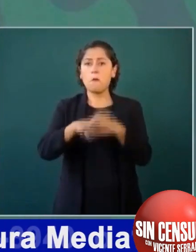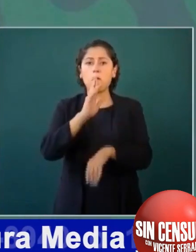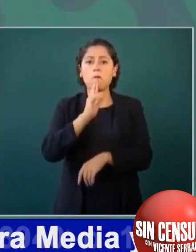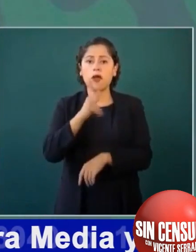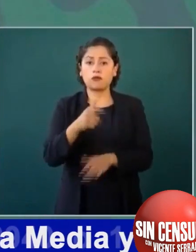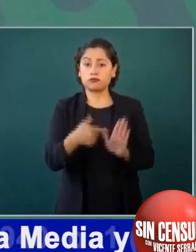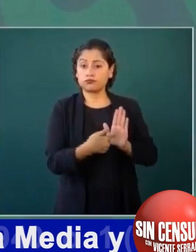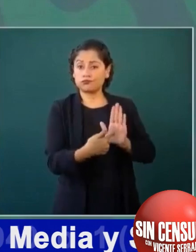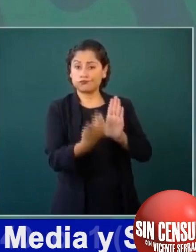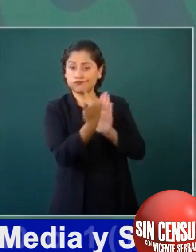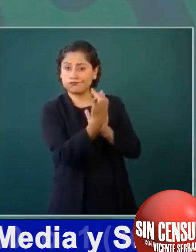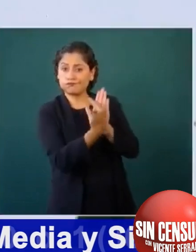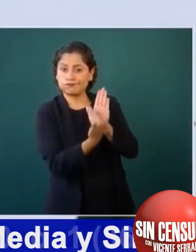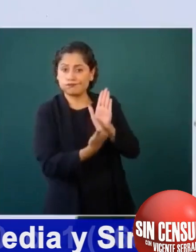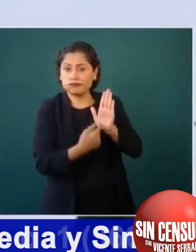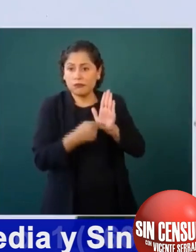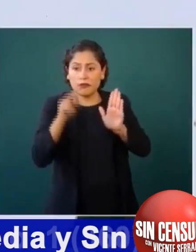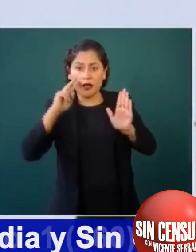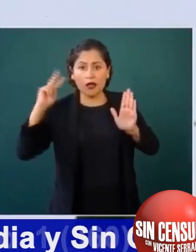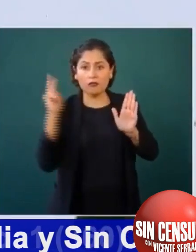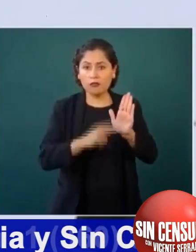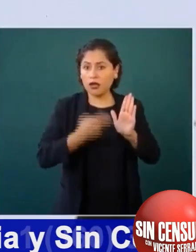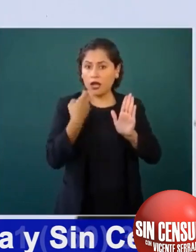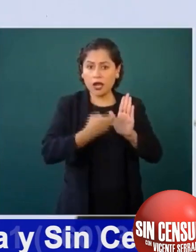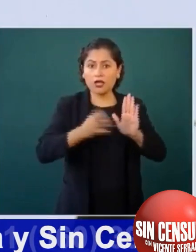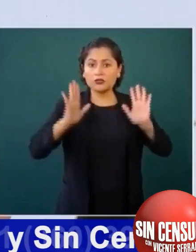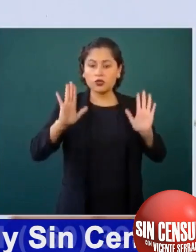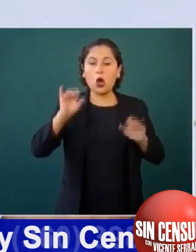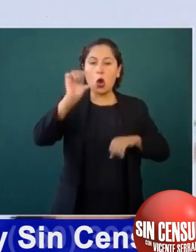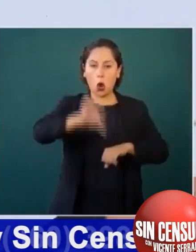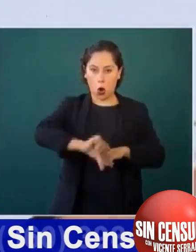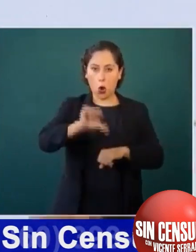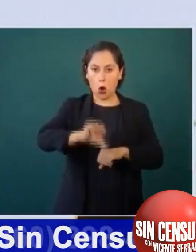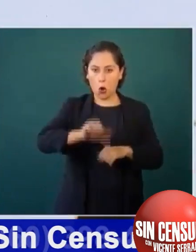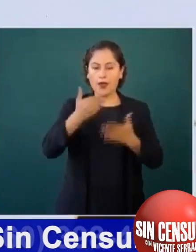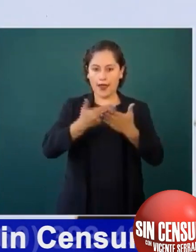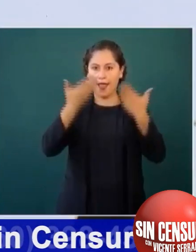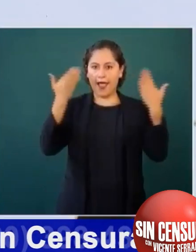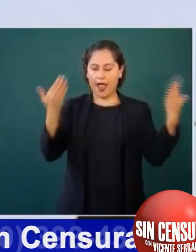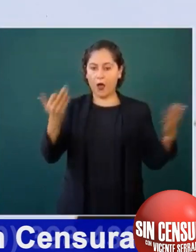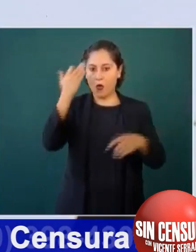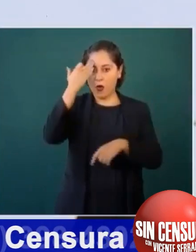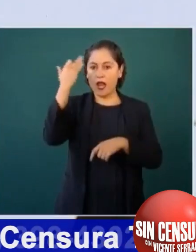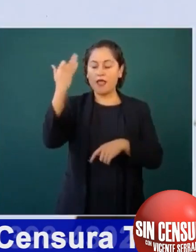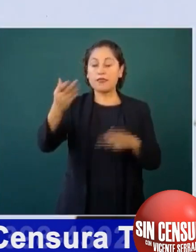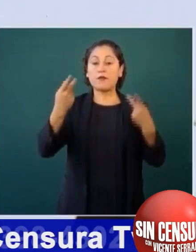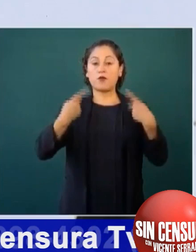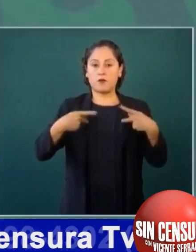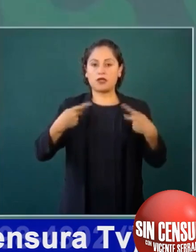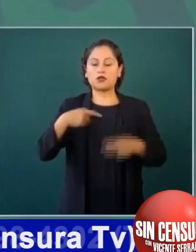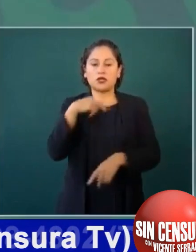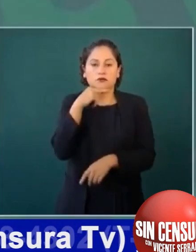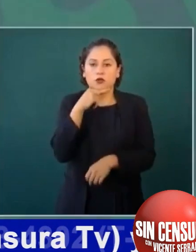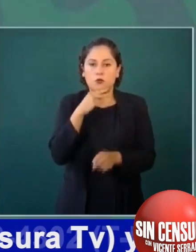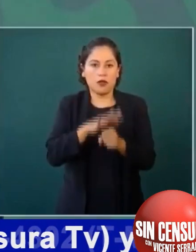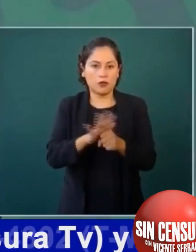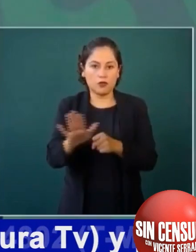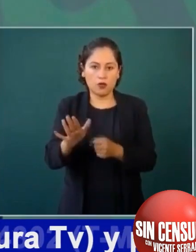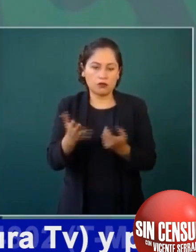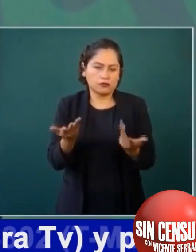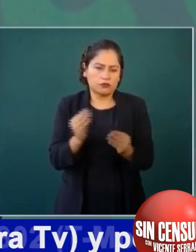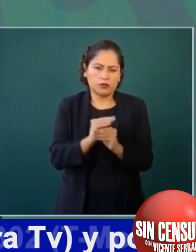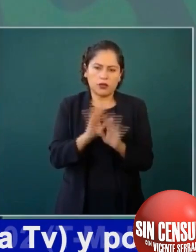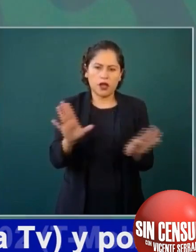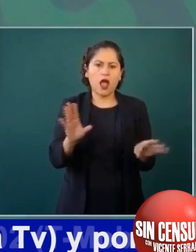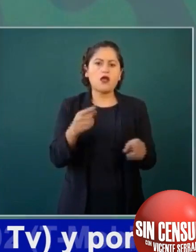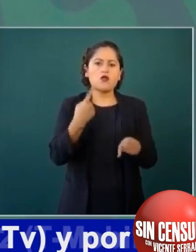los mexicanos? Bueno, independientemente, obviamente, del tema inmediato de la pandemia, pues es el serio problema de la inseguridad. Bueno, Tamaulipas está